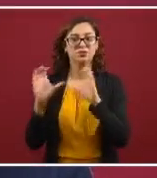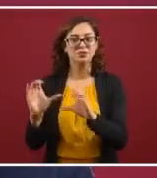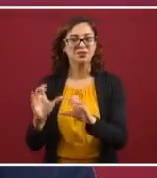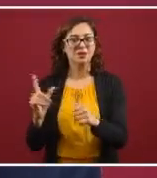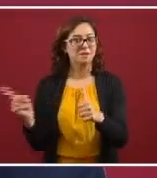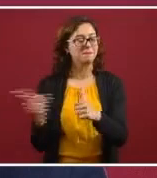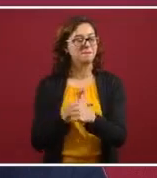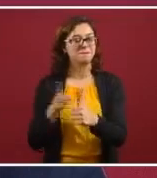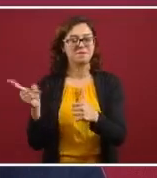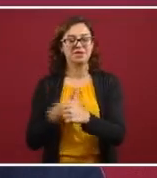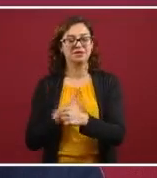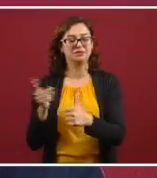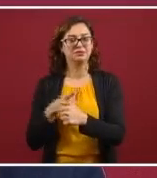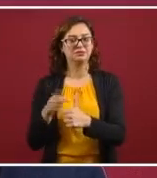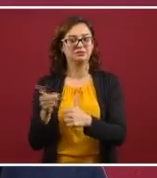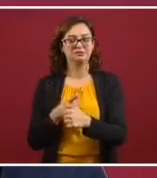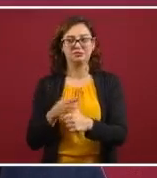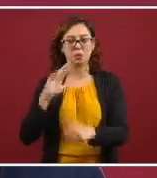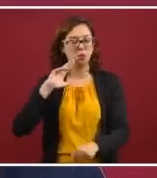Ese es su